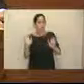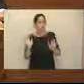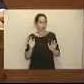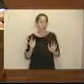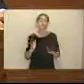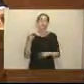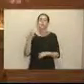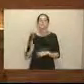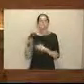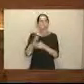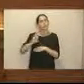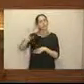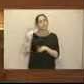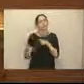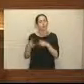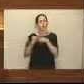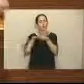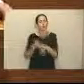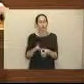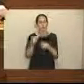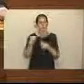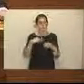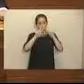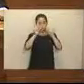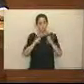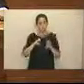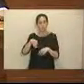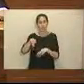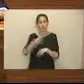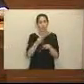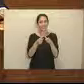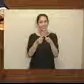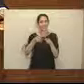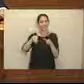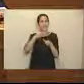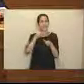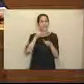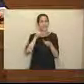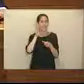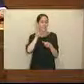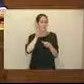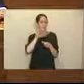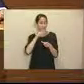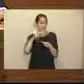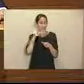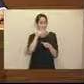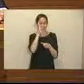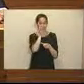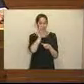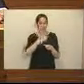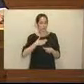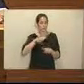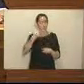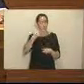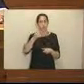a plantear otra cuestión en relación con el asunto relacionado con las tarjetas negras, las tarjetas opacas de Bankia.